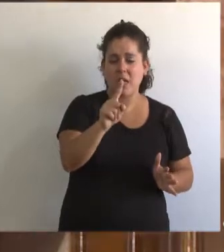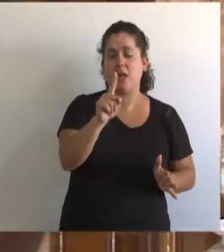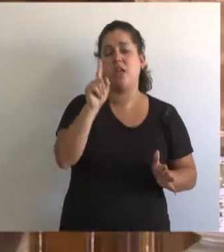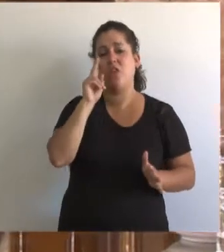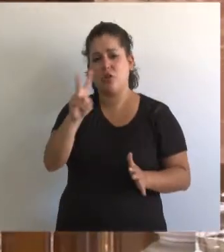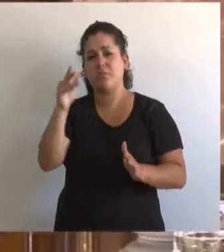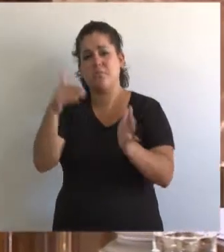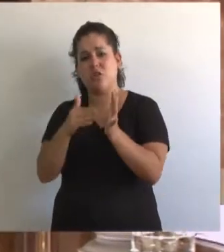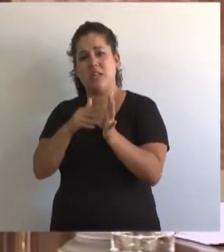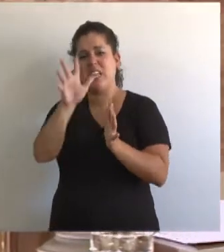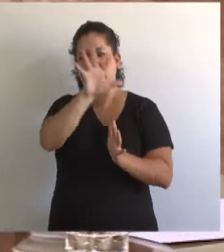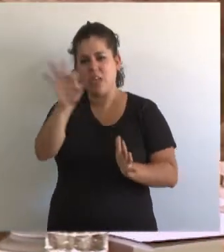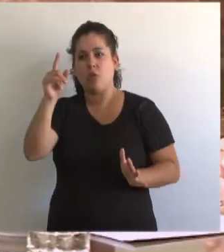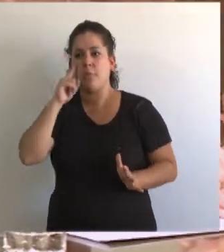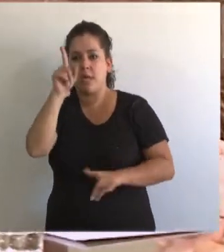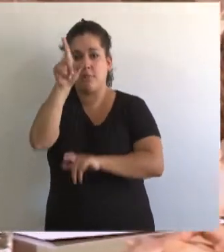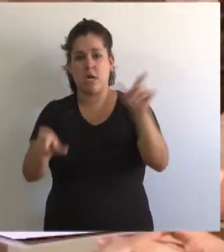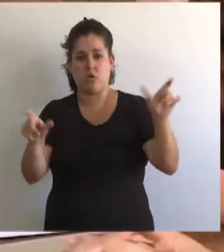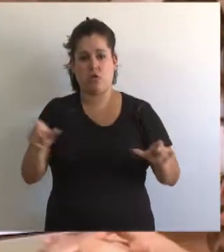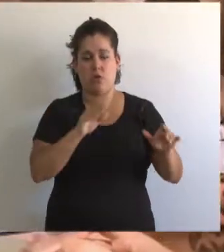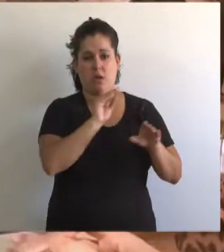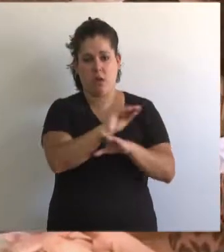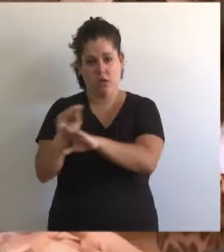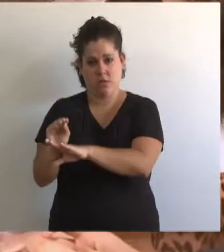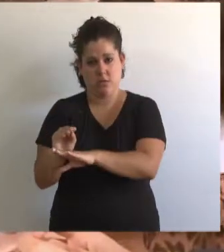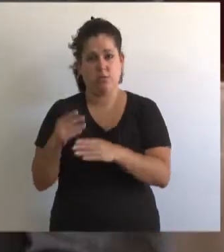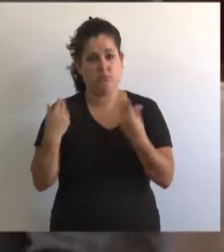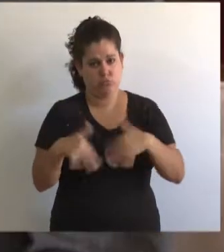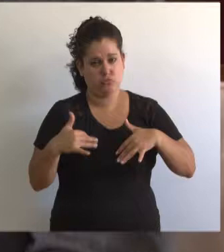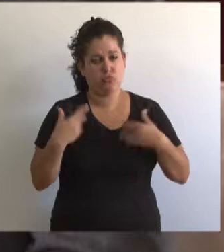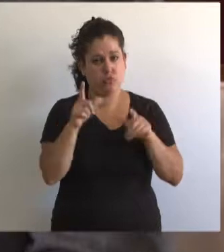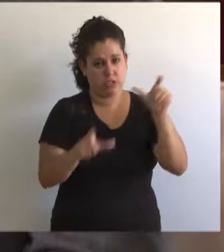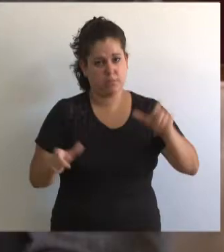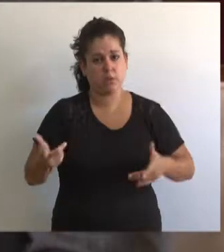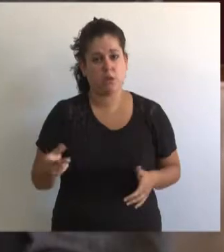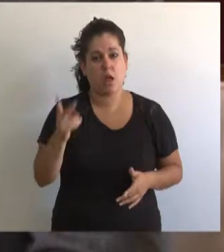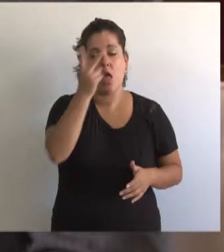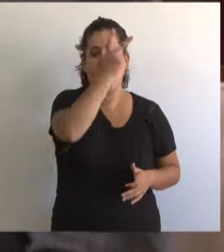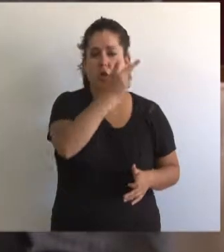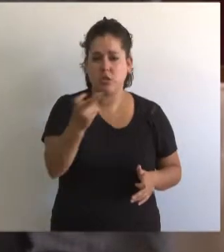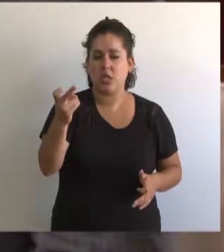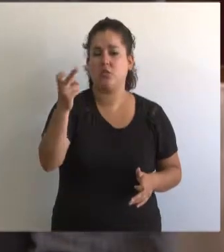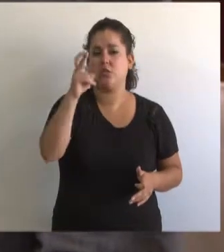y 2.500.000 personas, muchas.